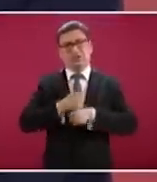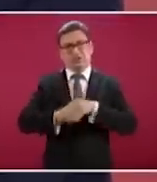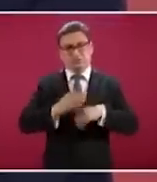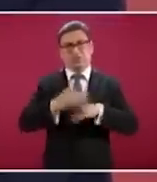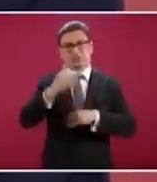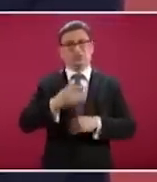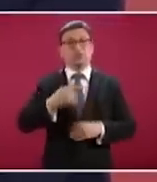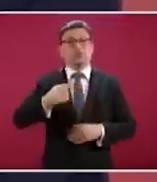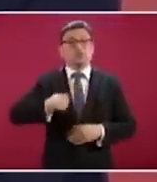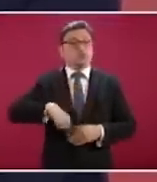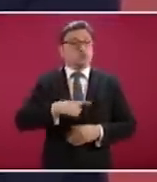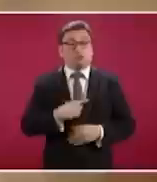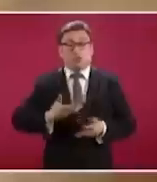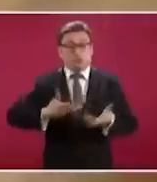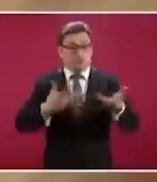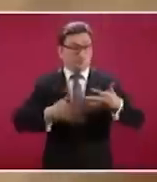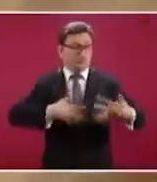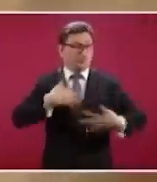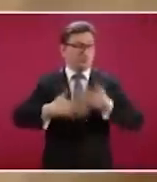nunca